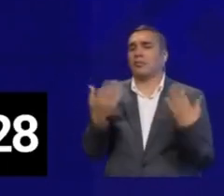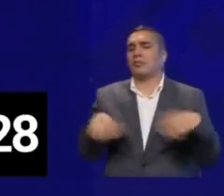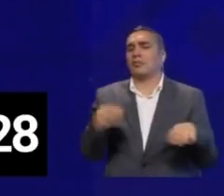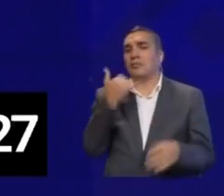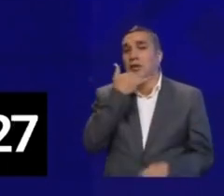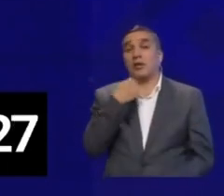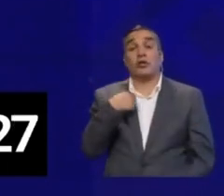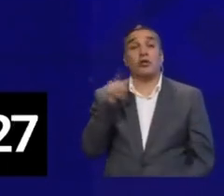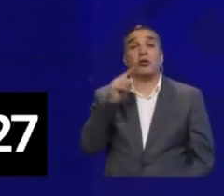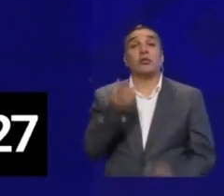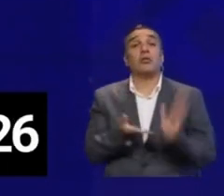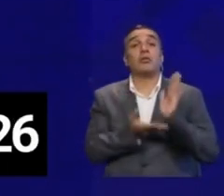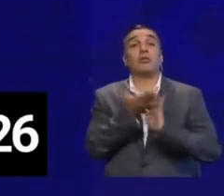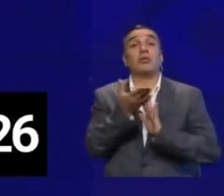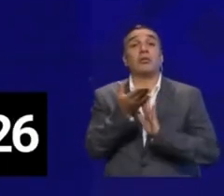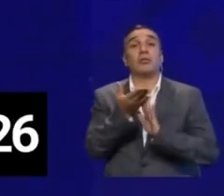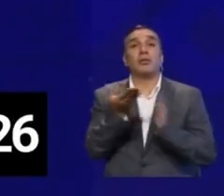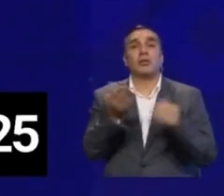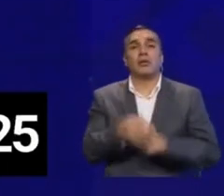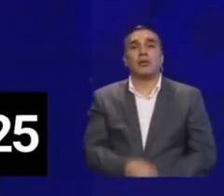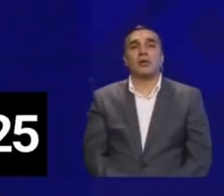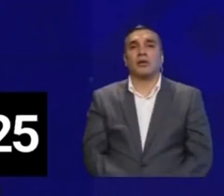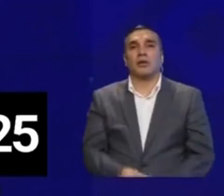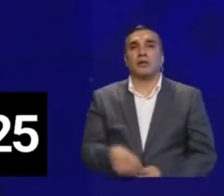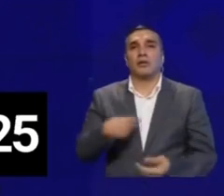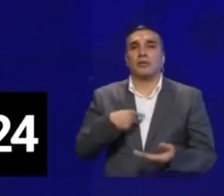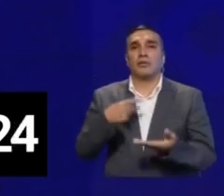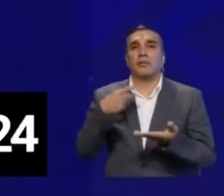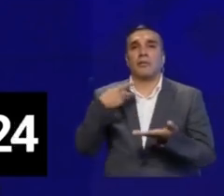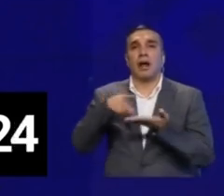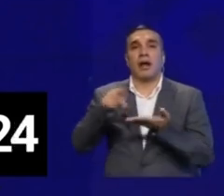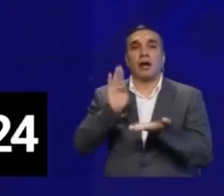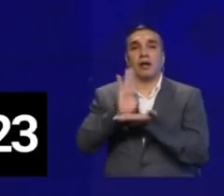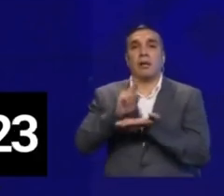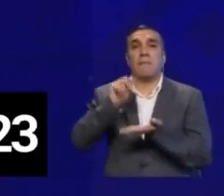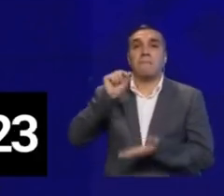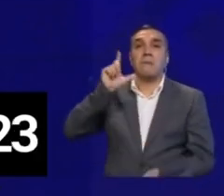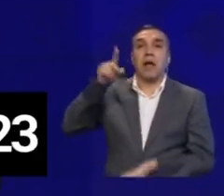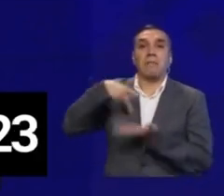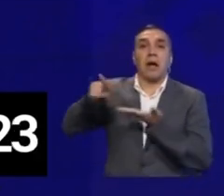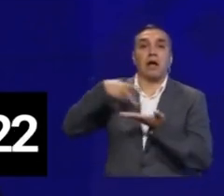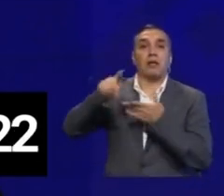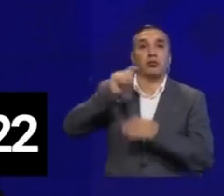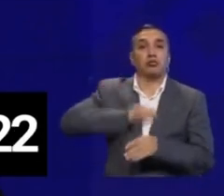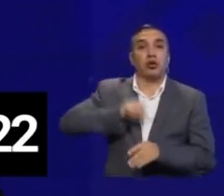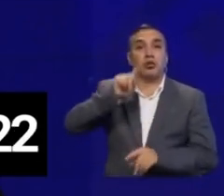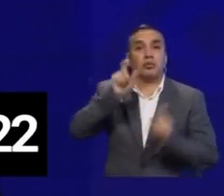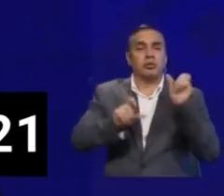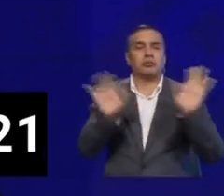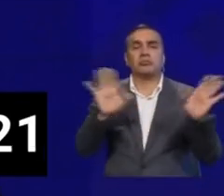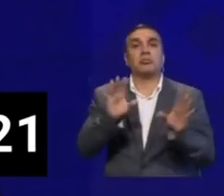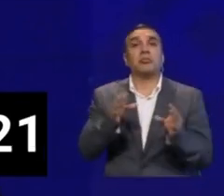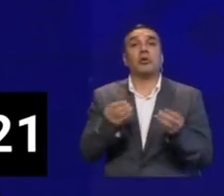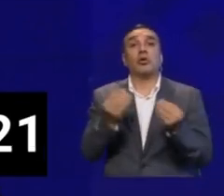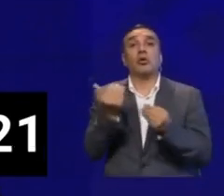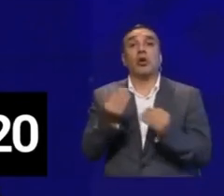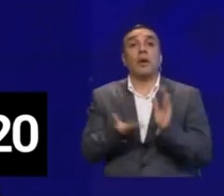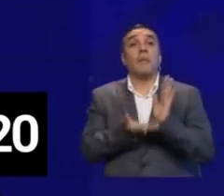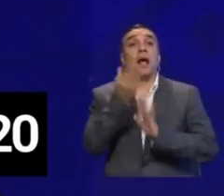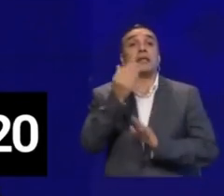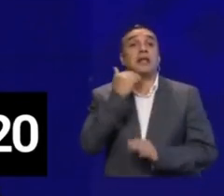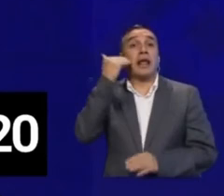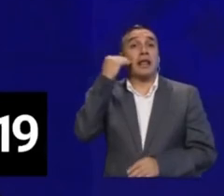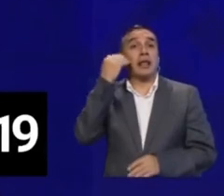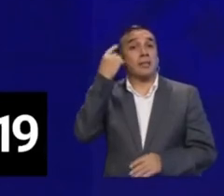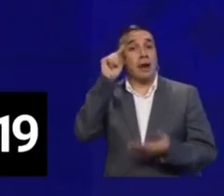voy a incrementar las contribuciones de los afiliados. No voy a incrementar el número de años para jubilarse. El